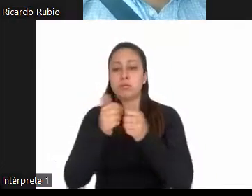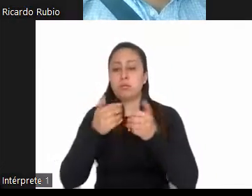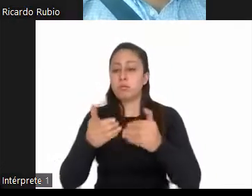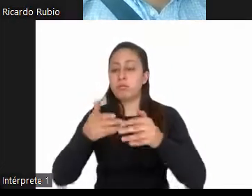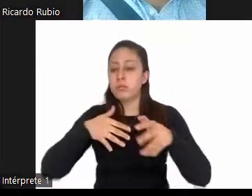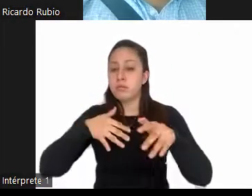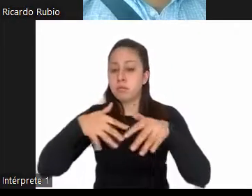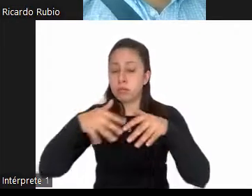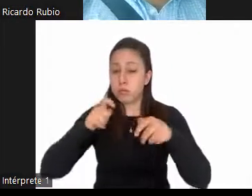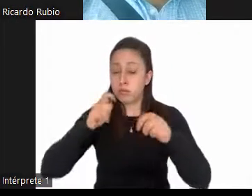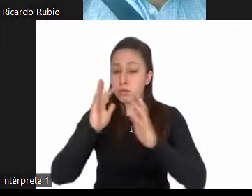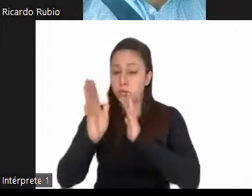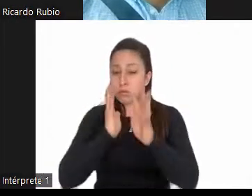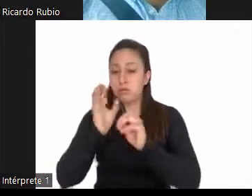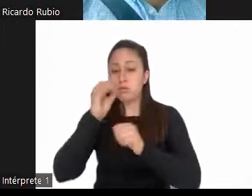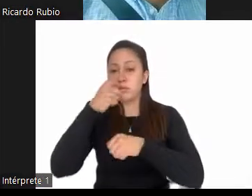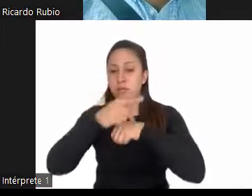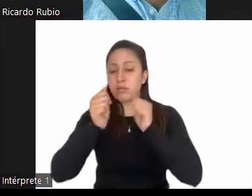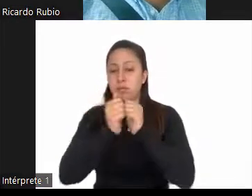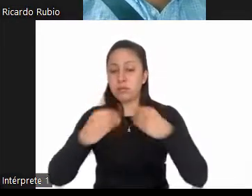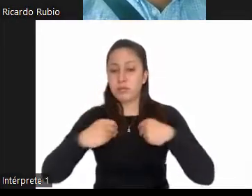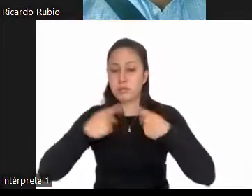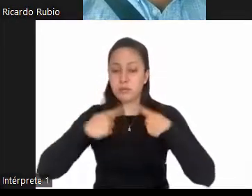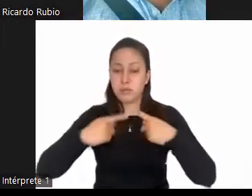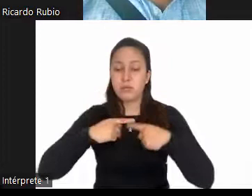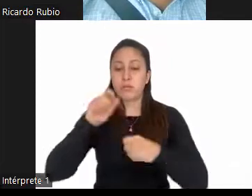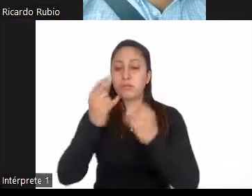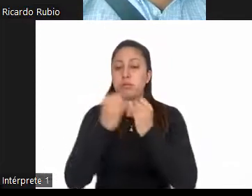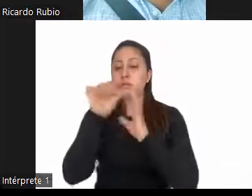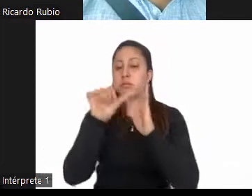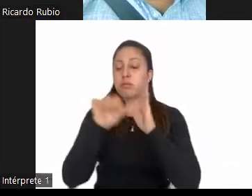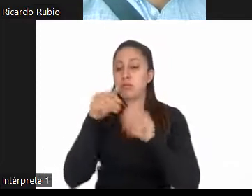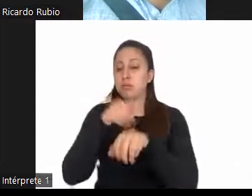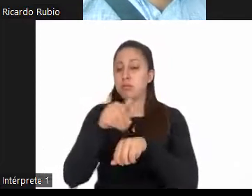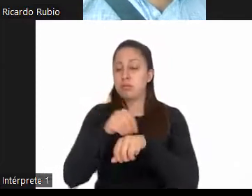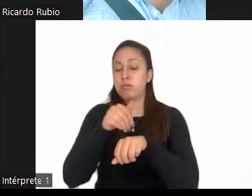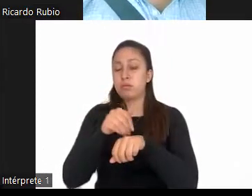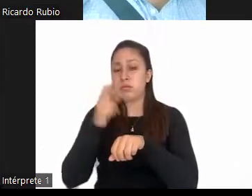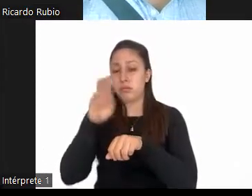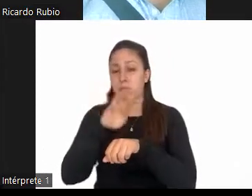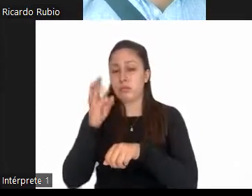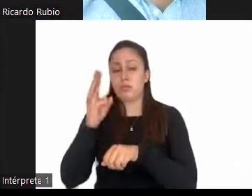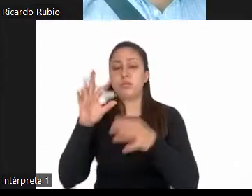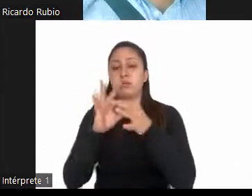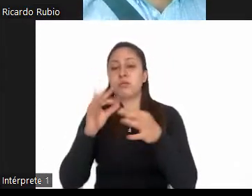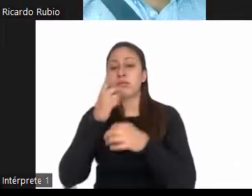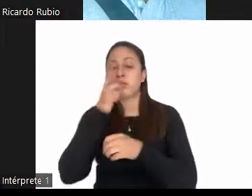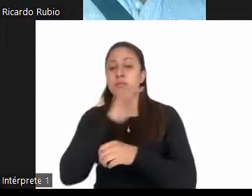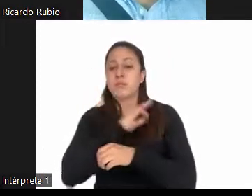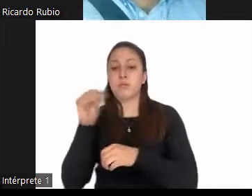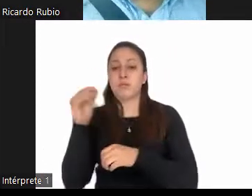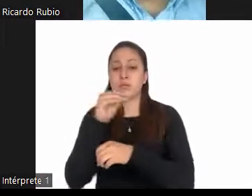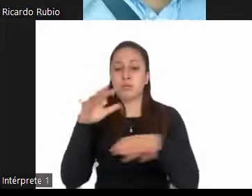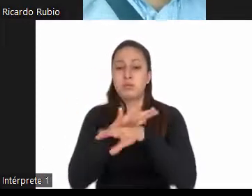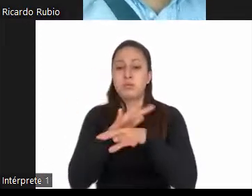la integridad física de las personas. Asimismo, el artículo refiere que podrá colocarse, adherirse o pegarse en